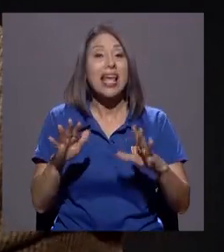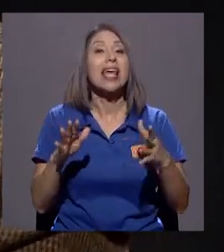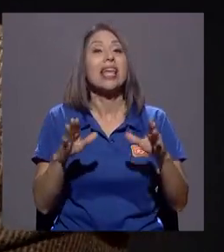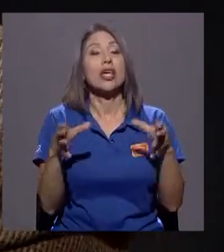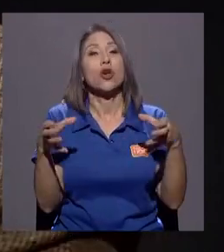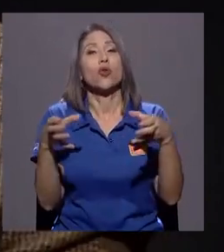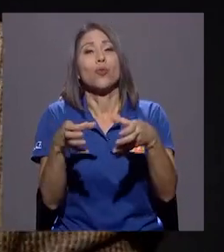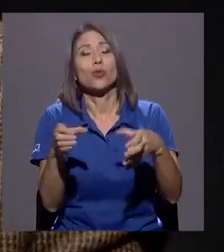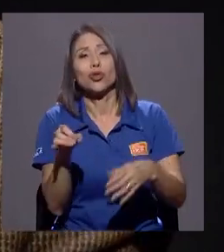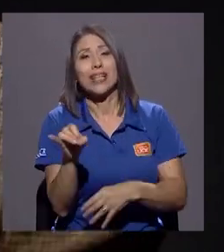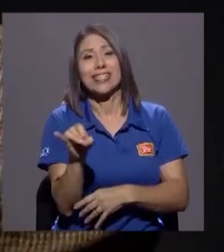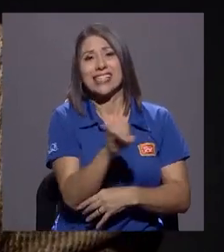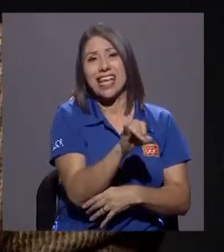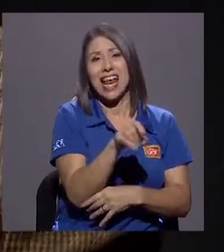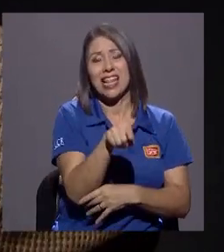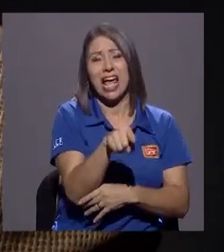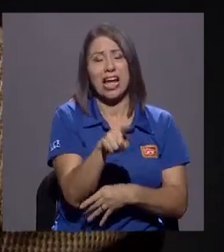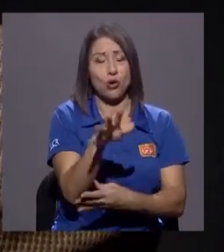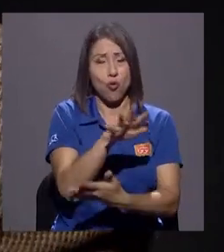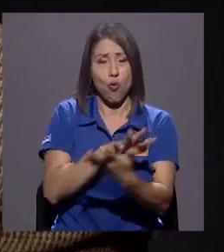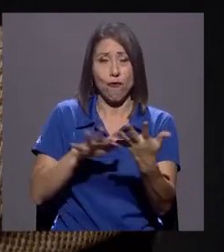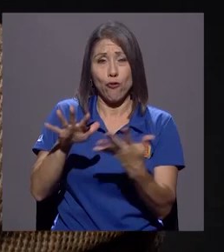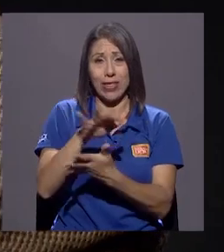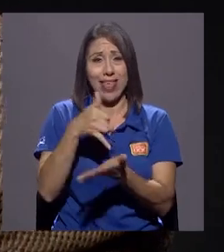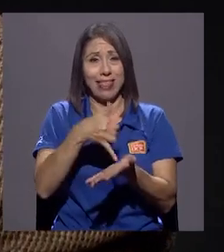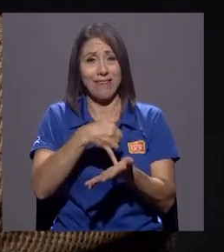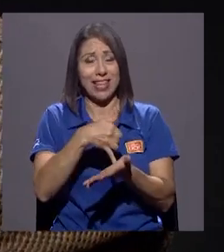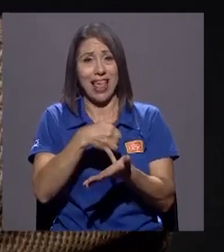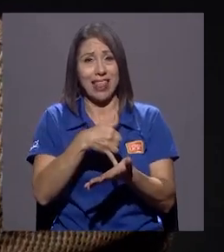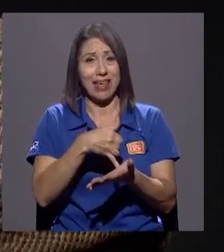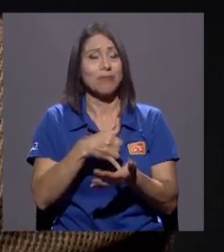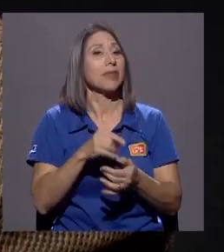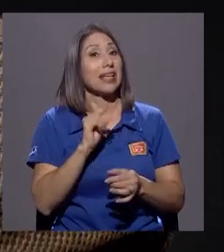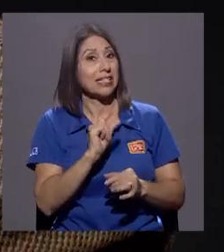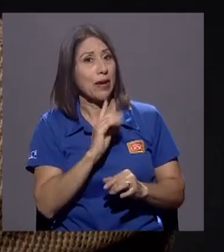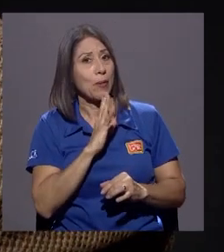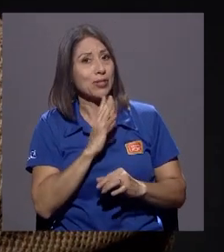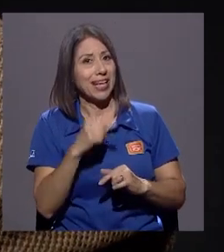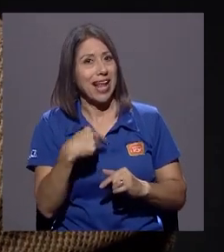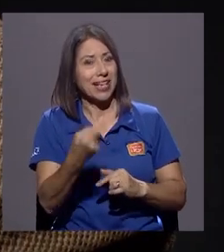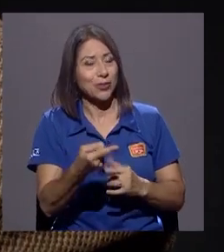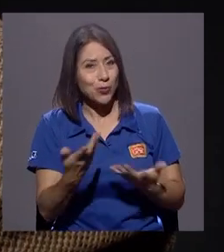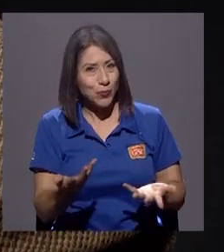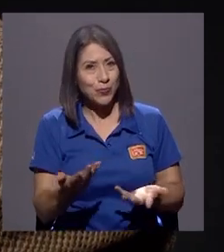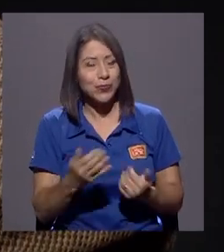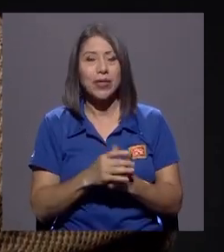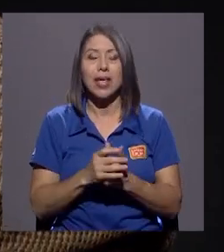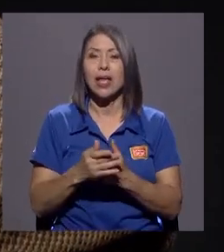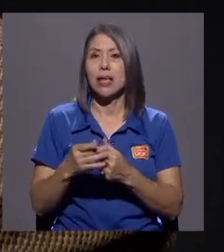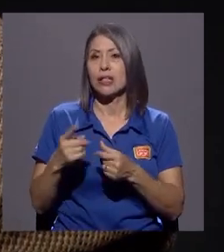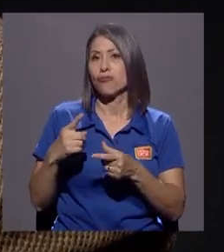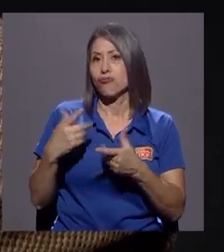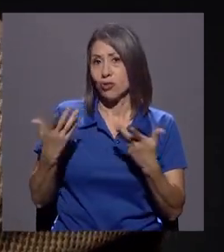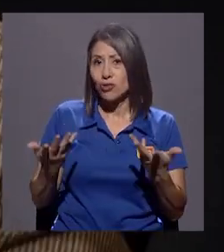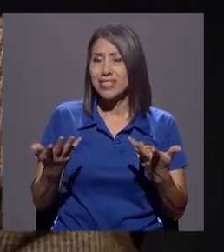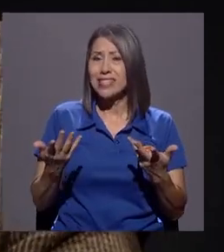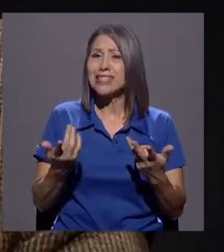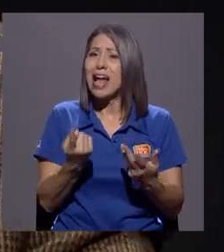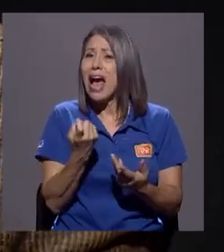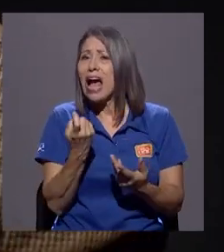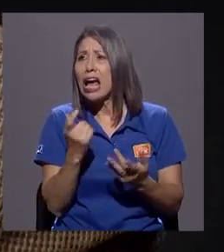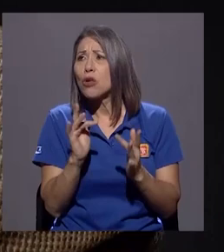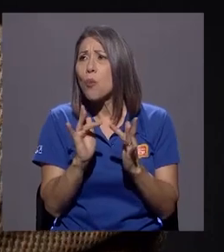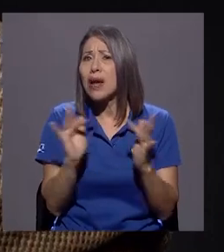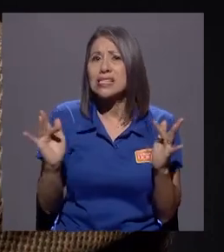izquierda muy confundida y debilitada sí entonces hay un